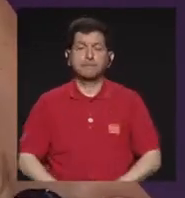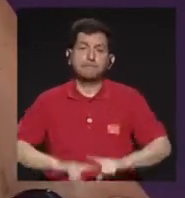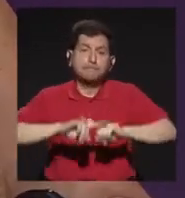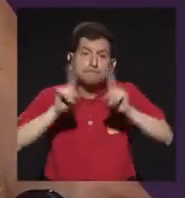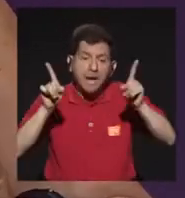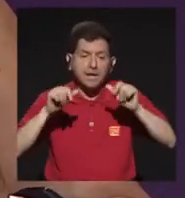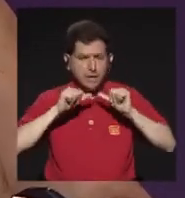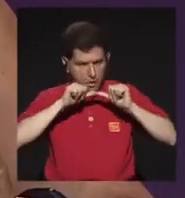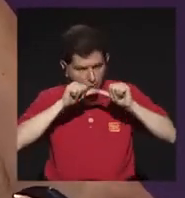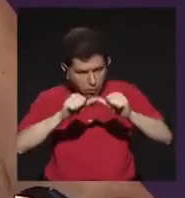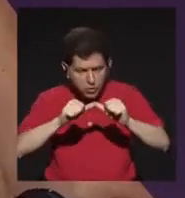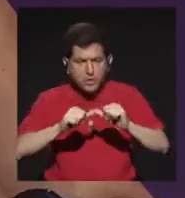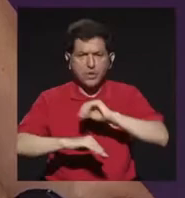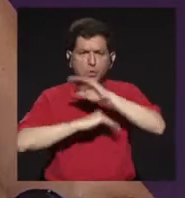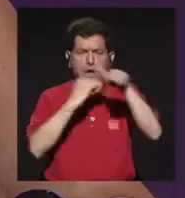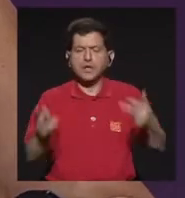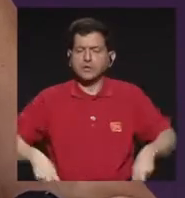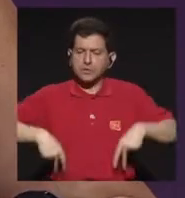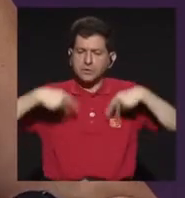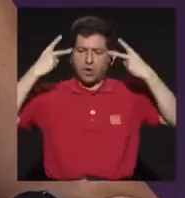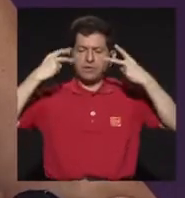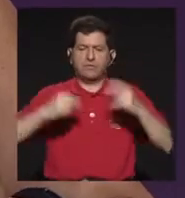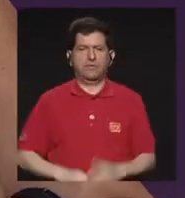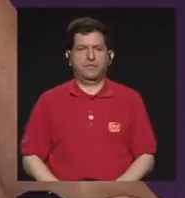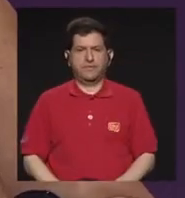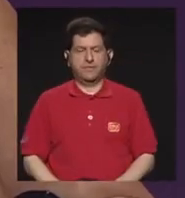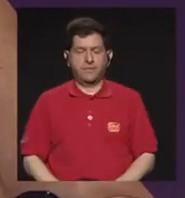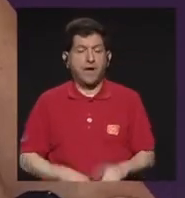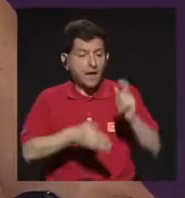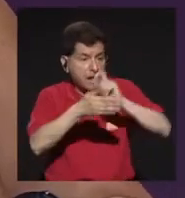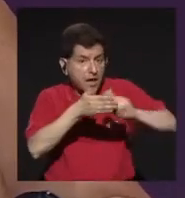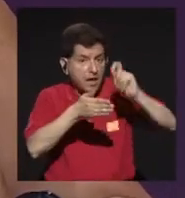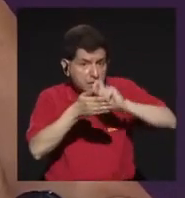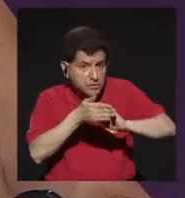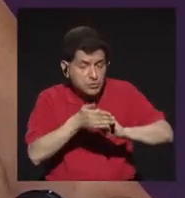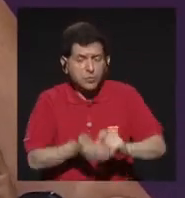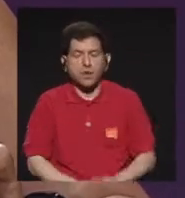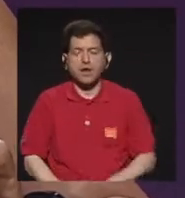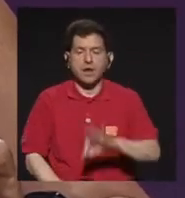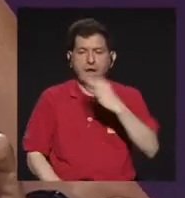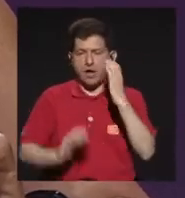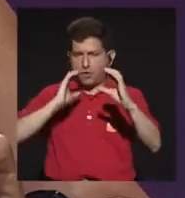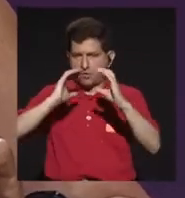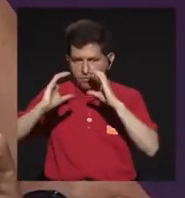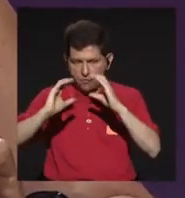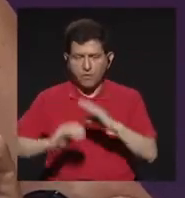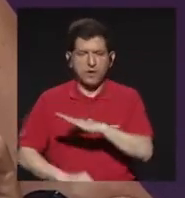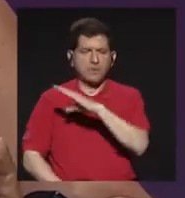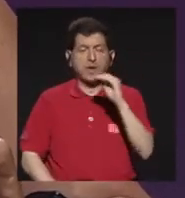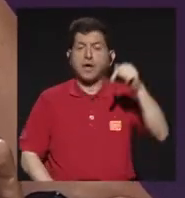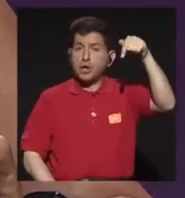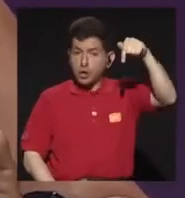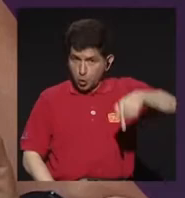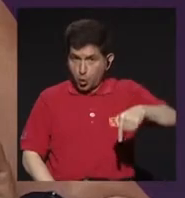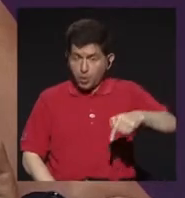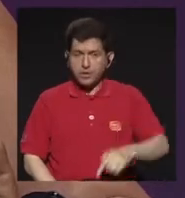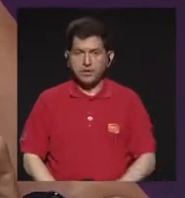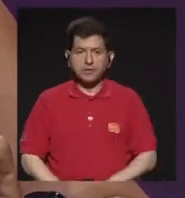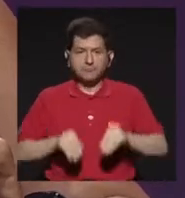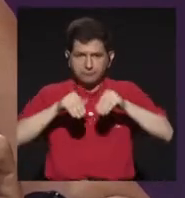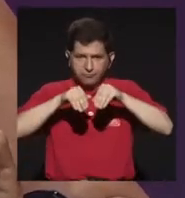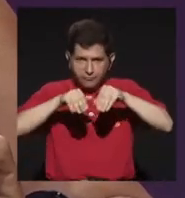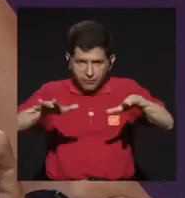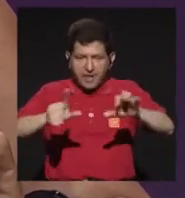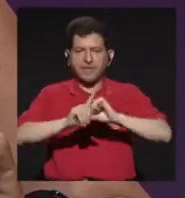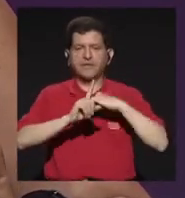embargo, continúa a lo largo de la vida, pasando por la escuela, incluyendo los medios de comunicación y hoy en día a las